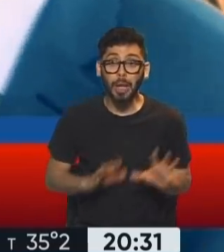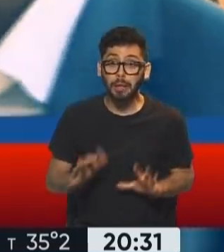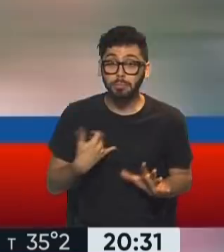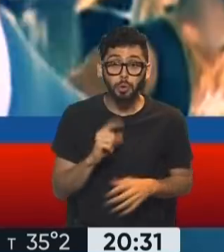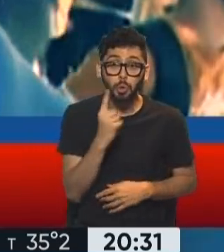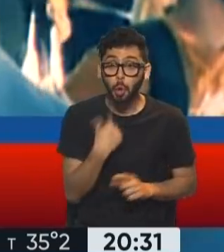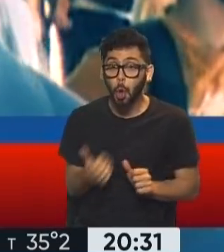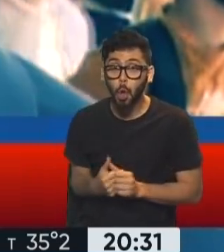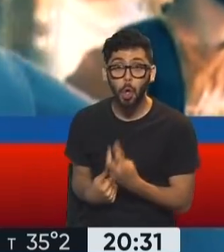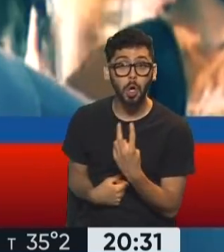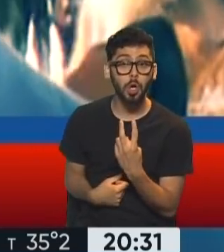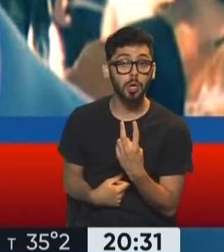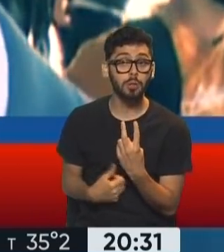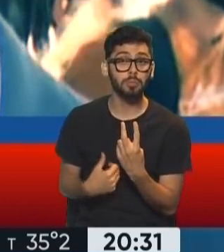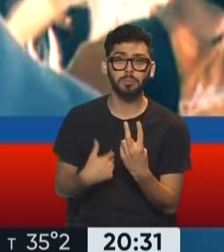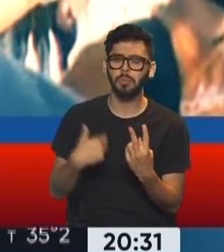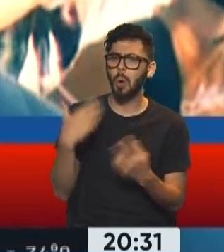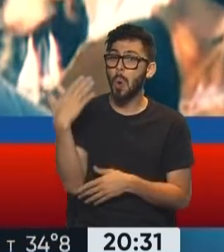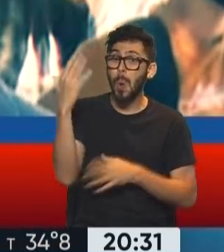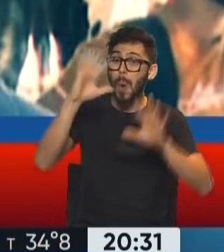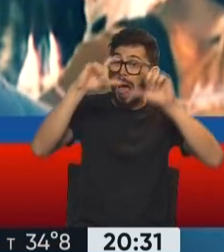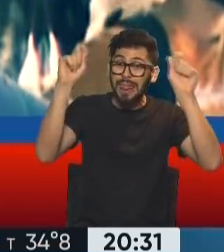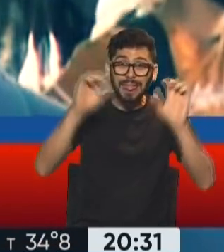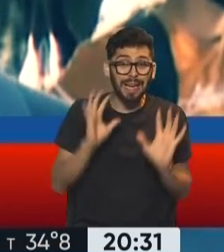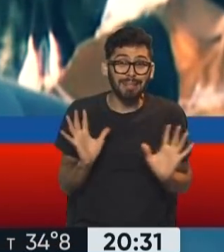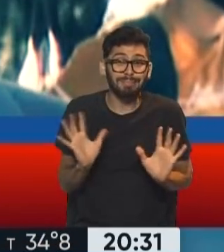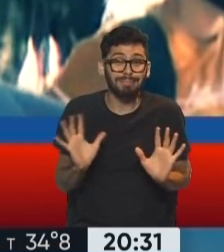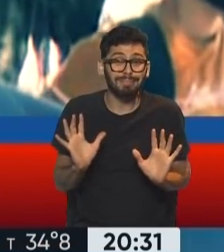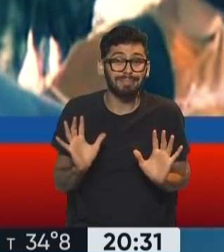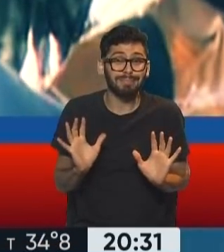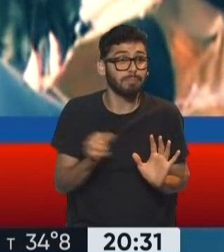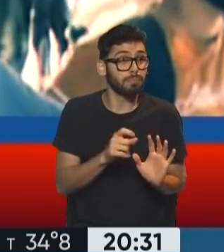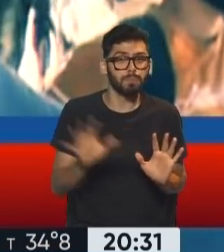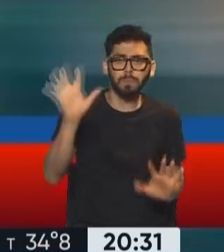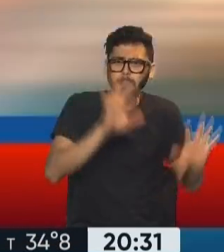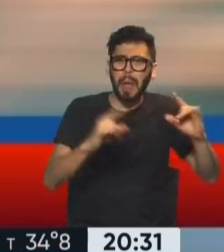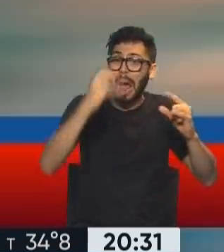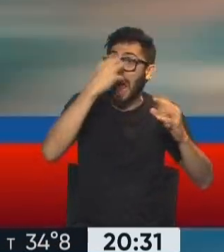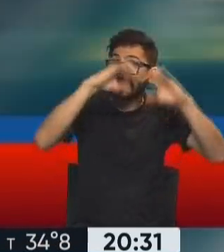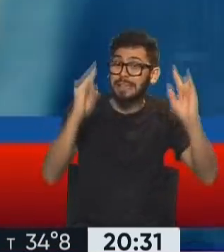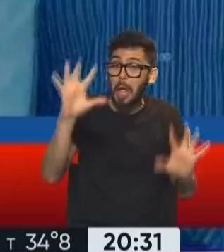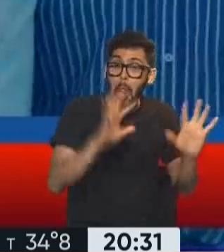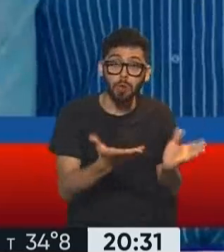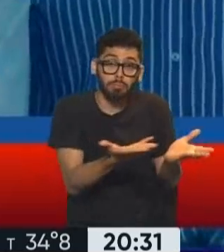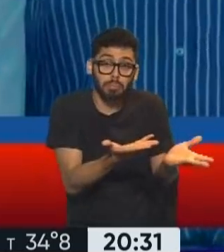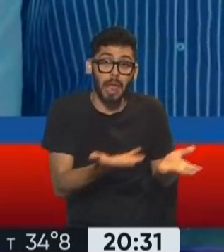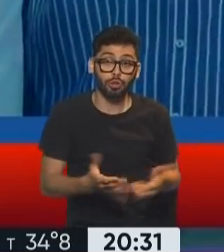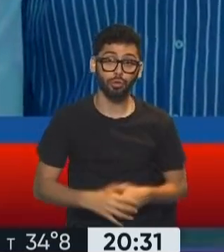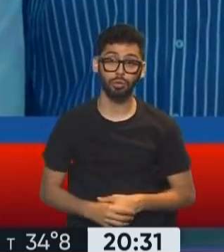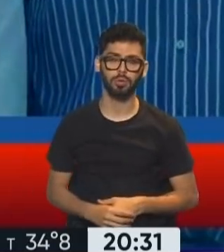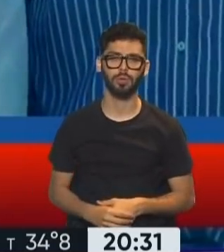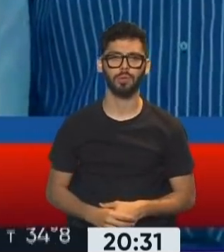con ella, sin ninguna bandera, de ninguna índole, y los que armaron el circo político fueron ellos.